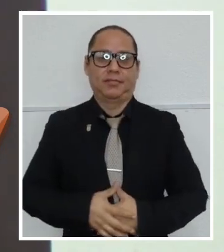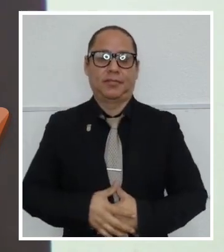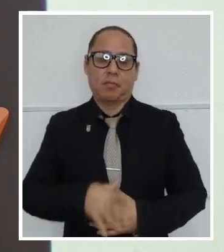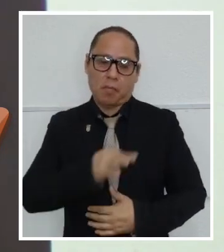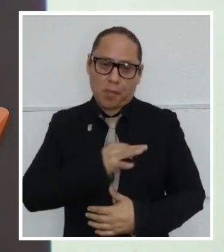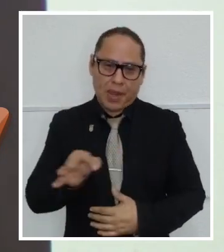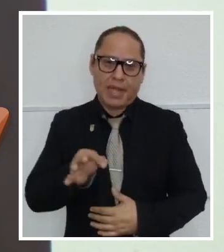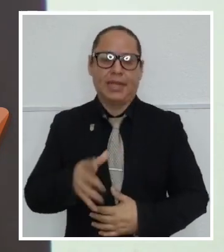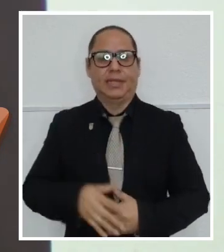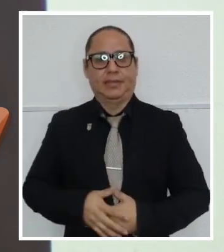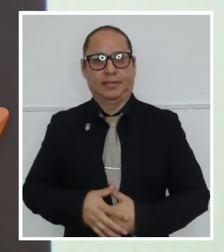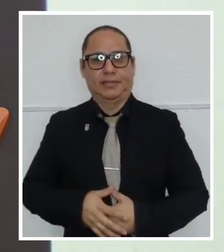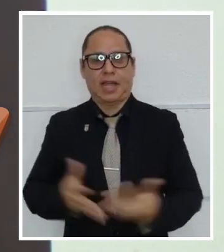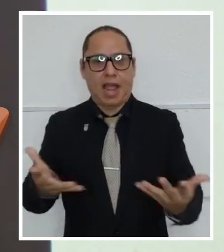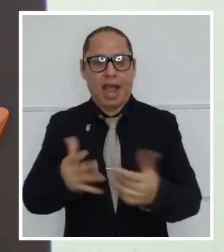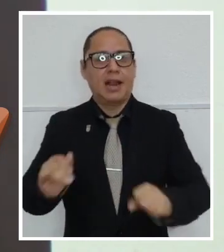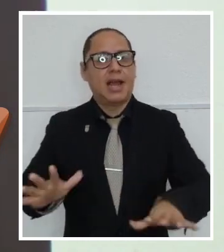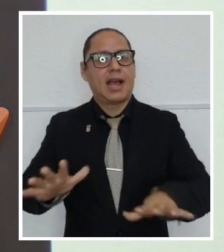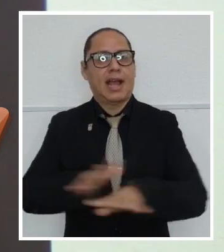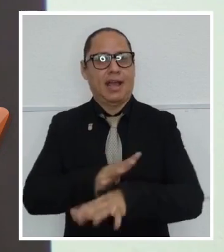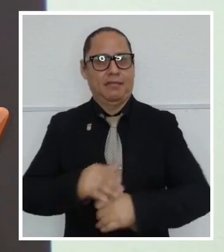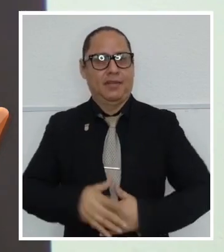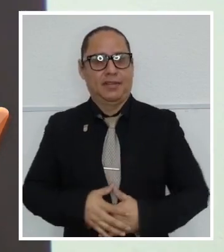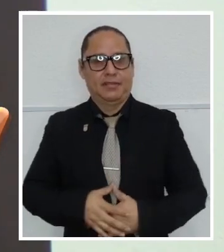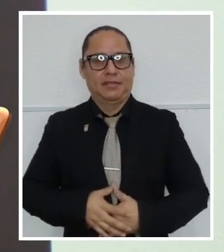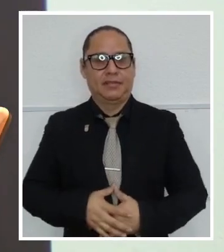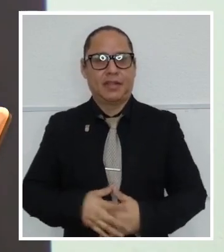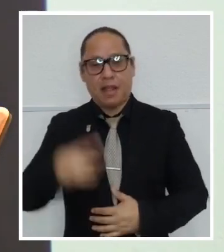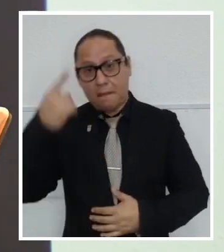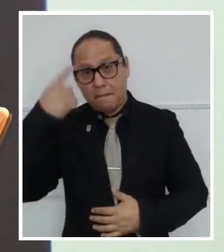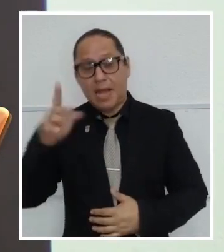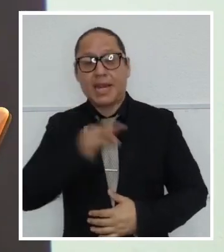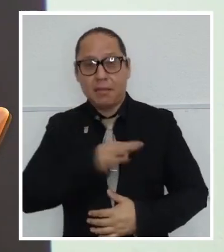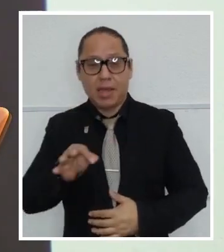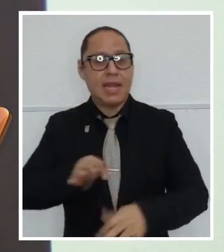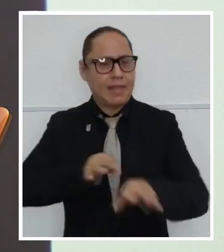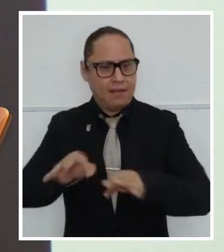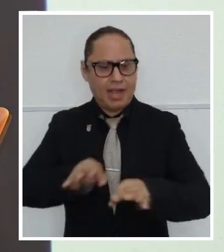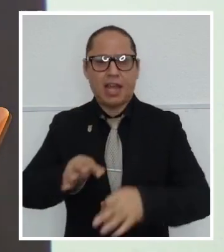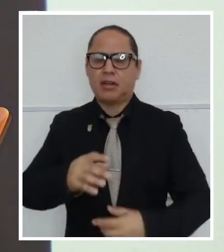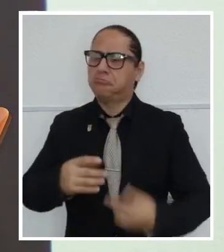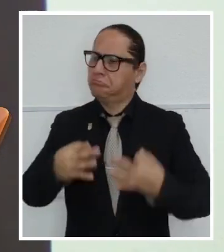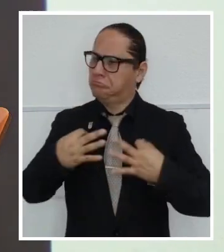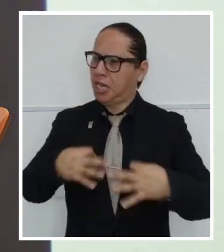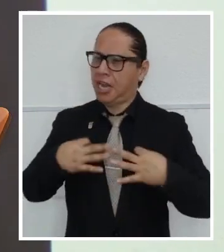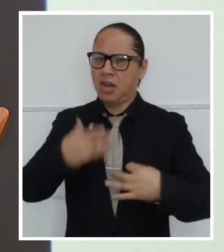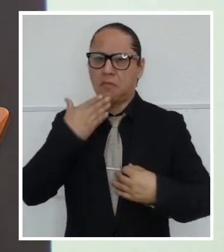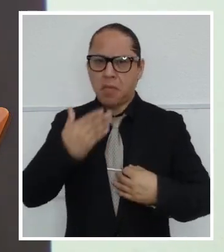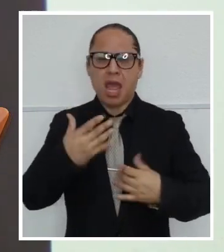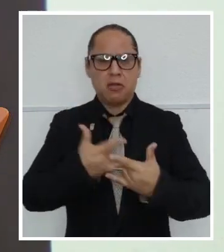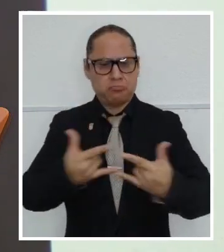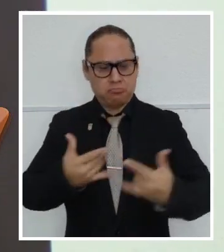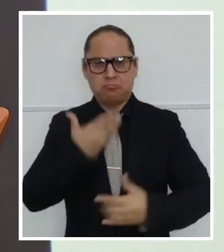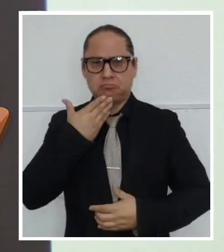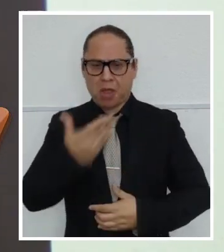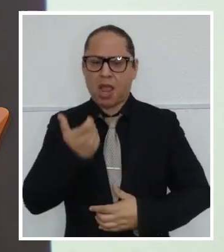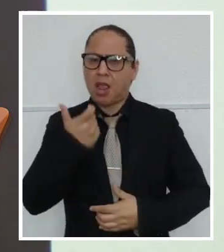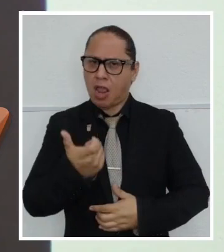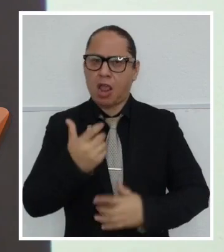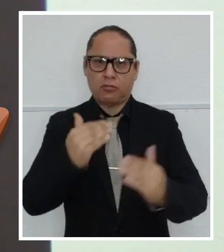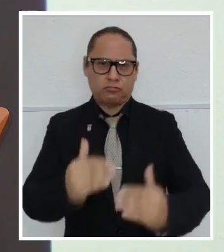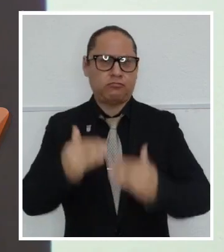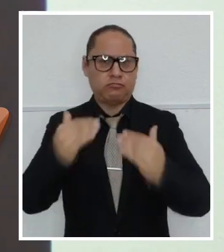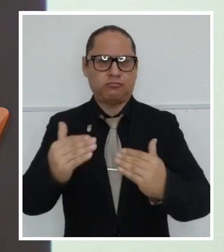anterior no sea acondicionante para contar con un empleo con un mejor salario o obtener un